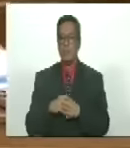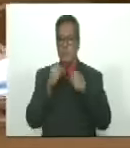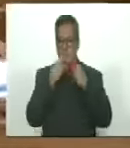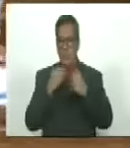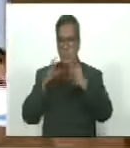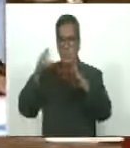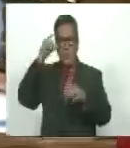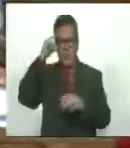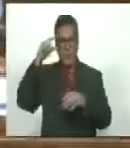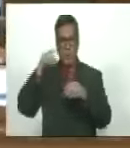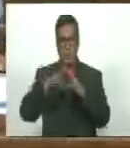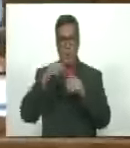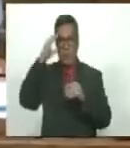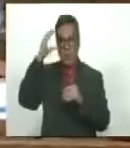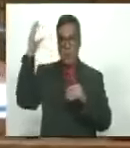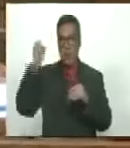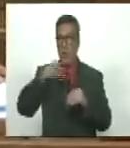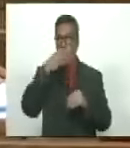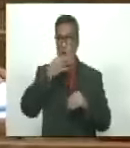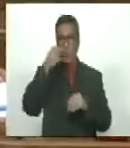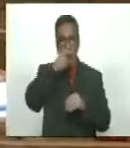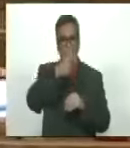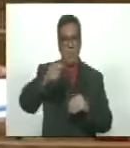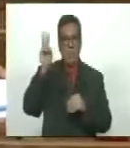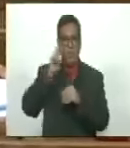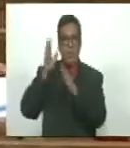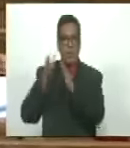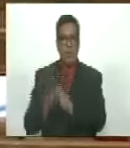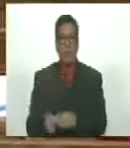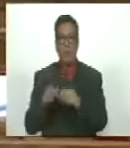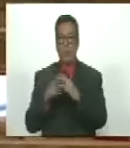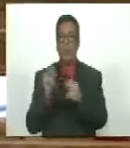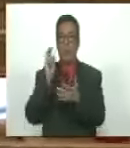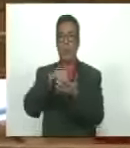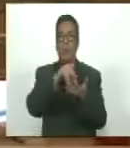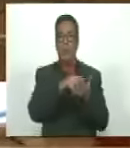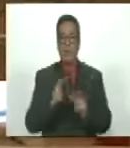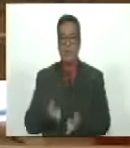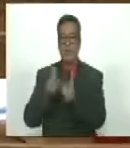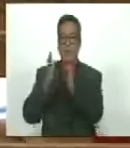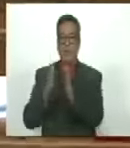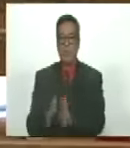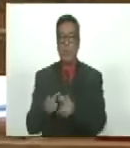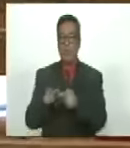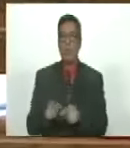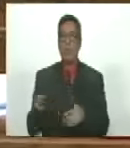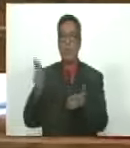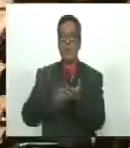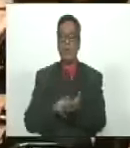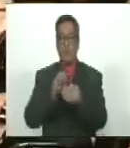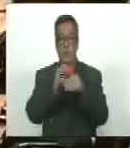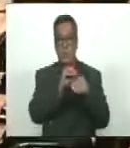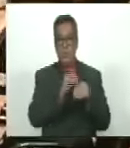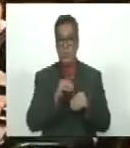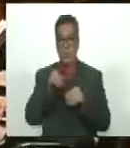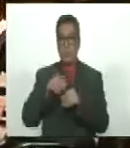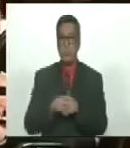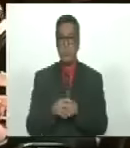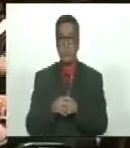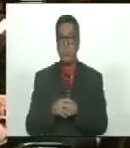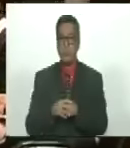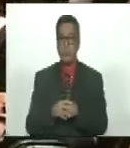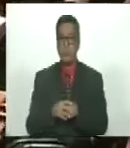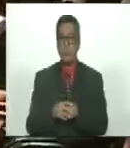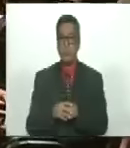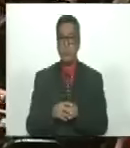Bendiciones de Dios para todos. Buenas tardes, pueblo de Venezuela, todos los presentes, autoridades, reiterando el vocativo de